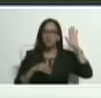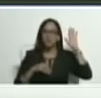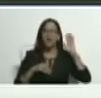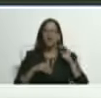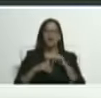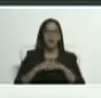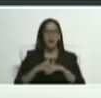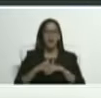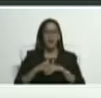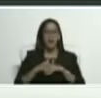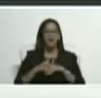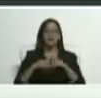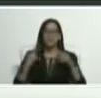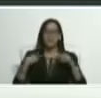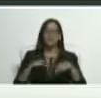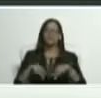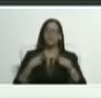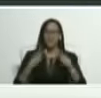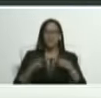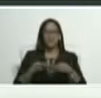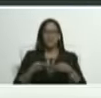Ah, tienen que actualizarse.